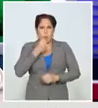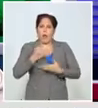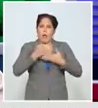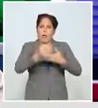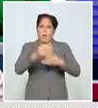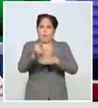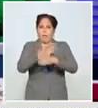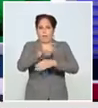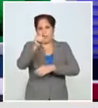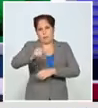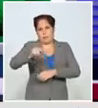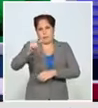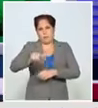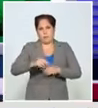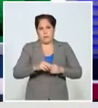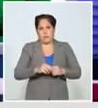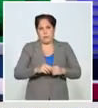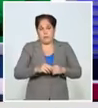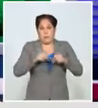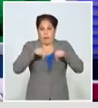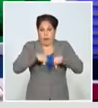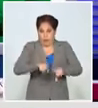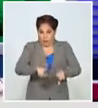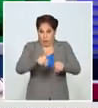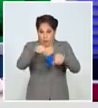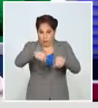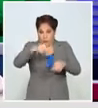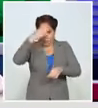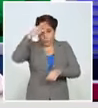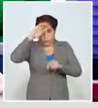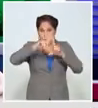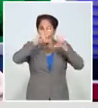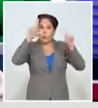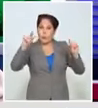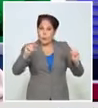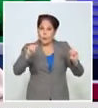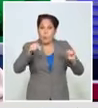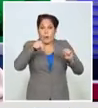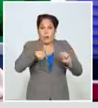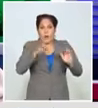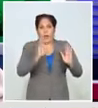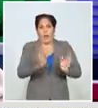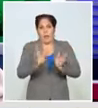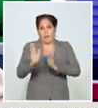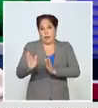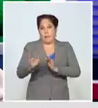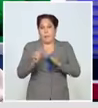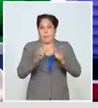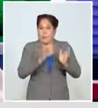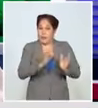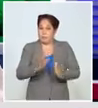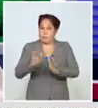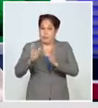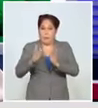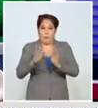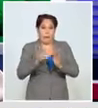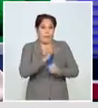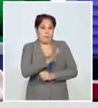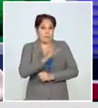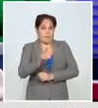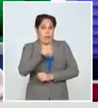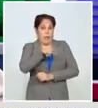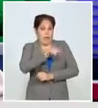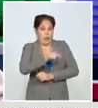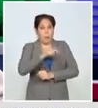que ahora es aquí, porque estamos en esta fase de ensayo clínico en Guantánamo,